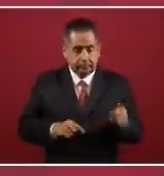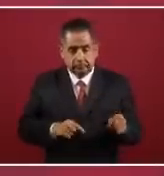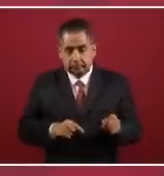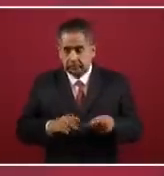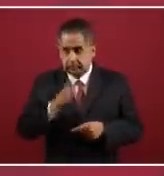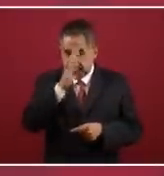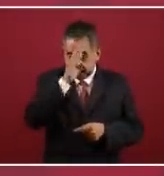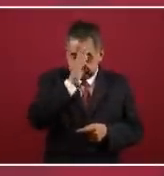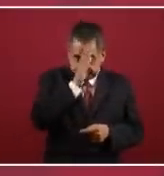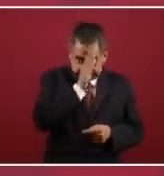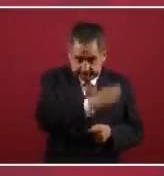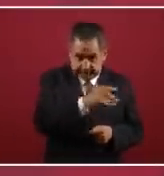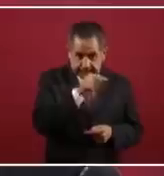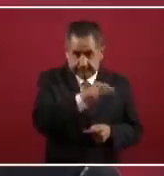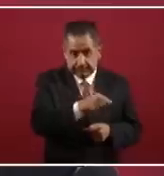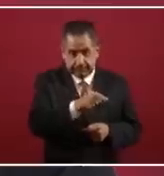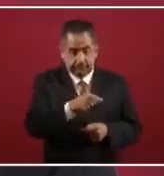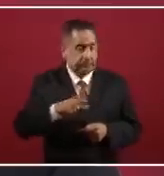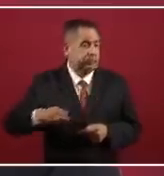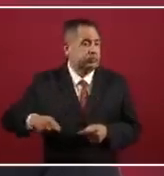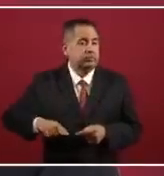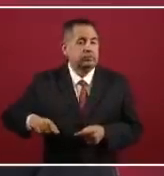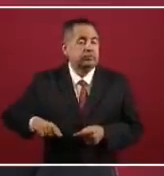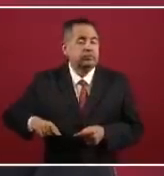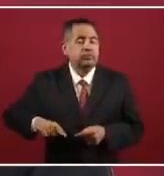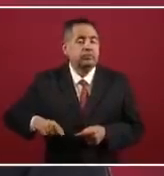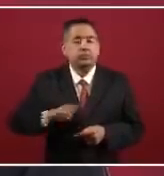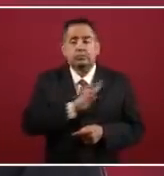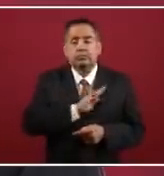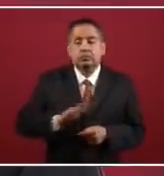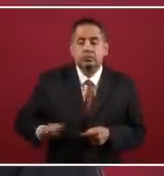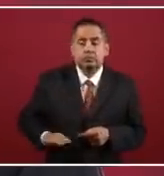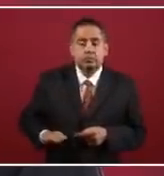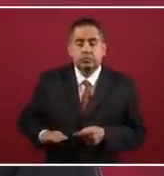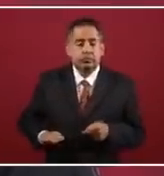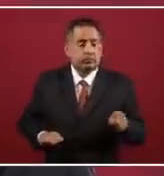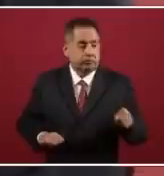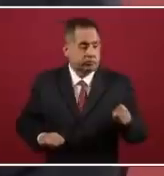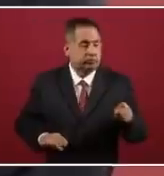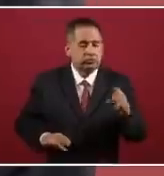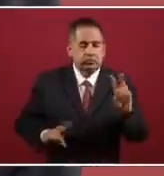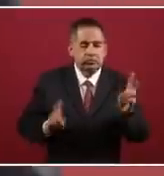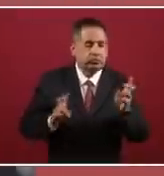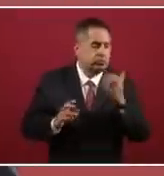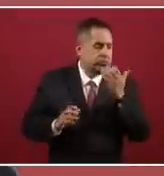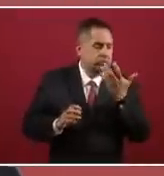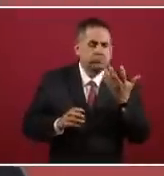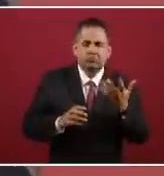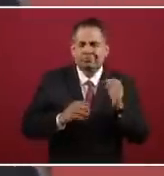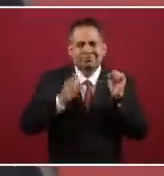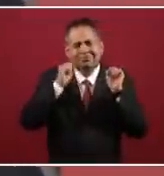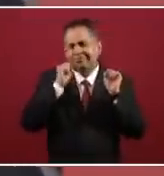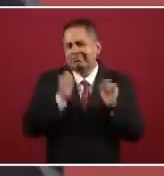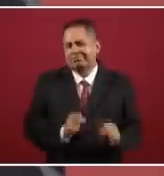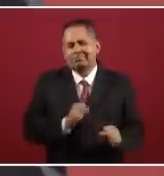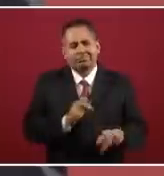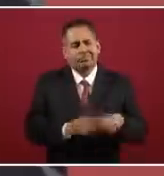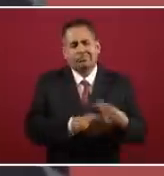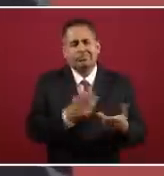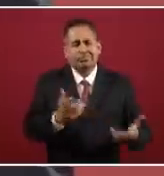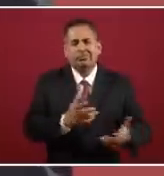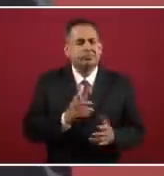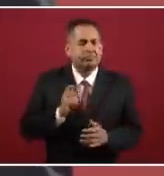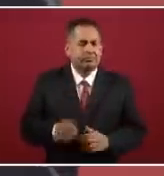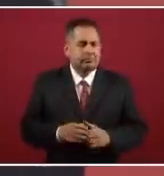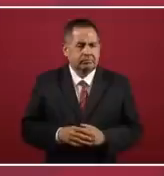directo al gobierno municipal de usos y costumbres, es una garantía de